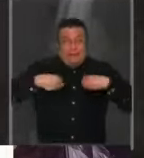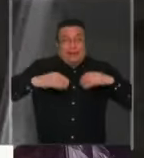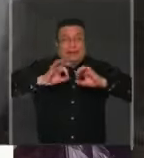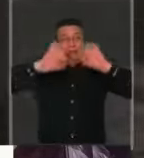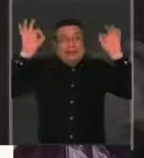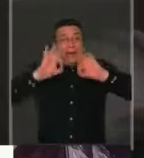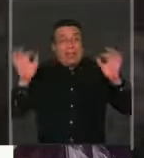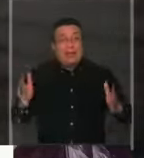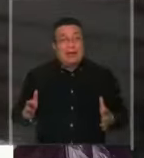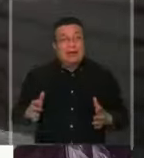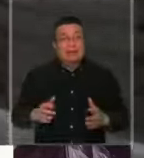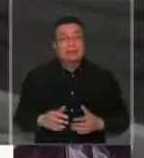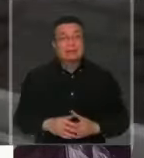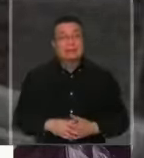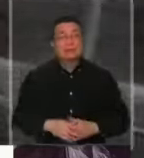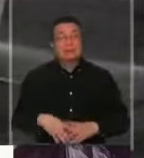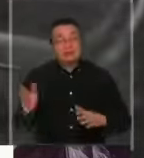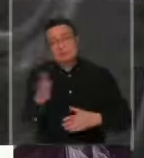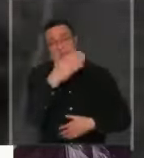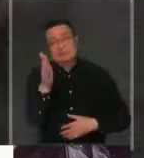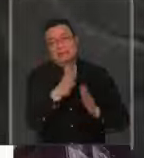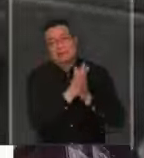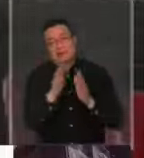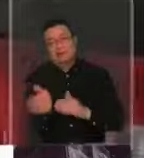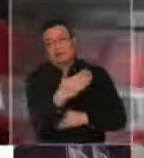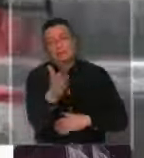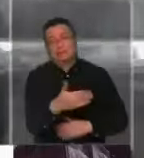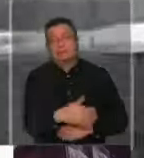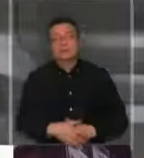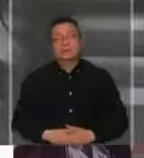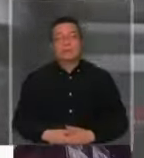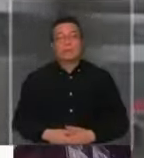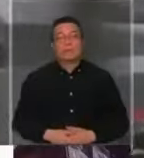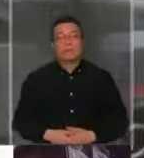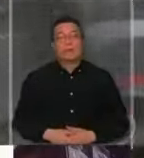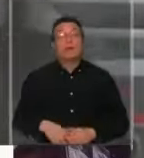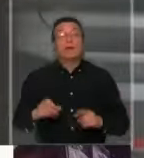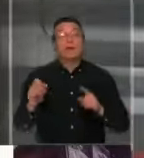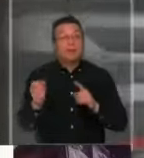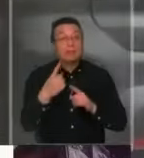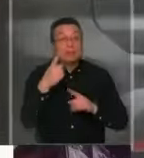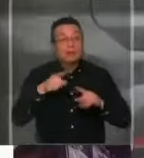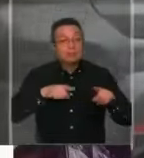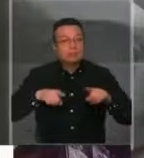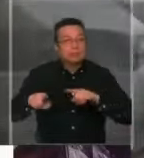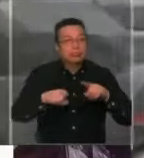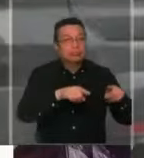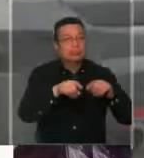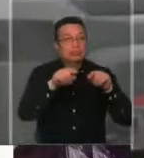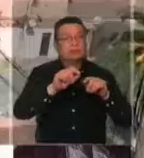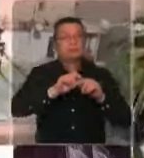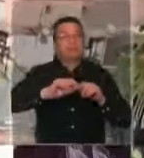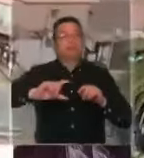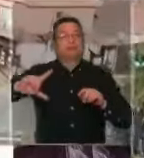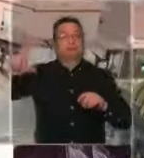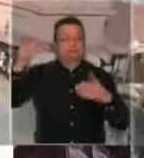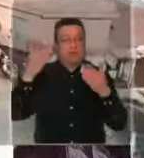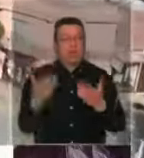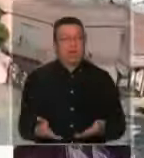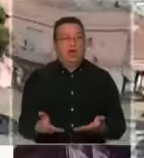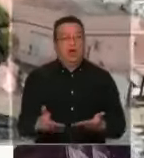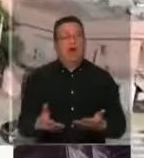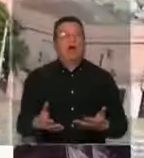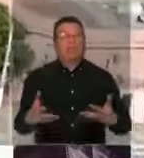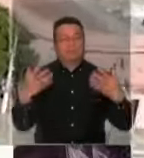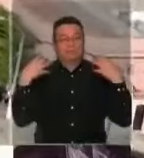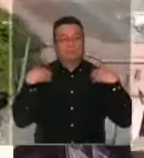señor. Vamos, la casa, vamos, vente, por favor. Las primeras diligencias en torno a este caso están recién comenzando, a cargo de la